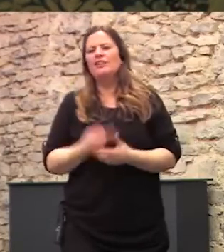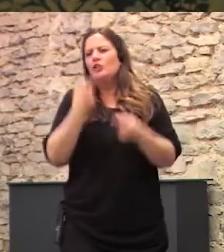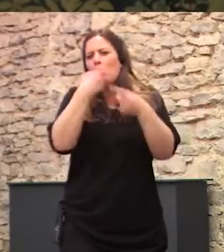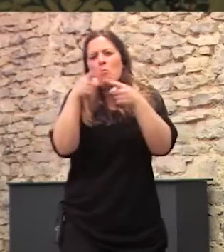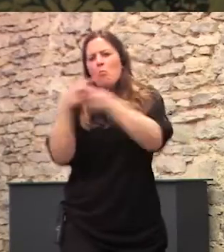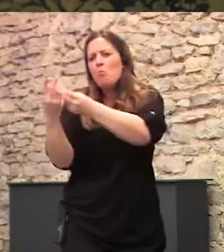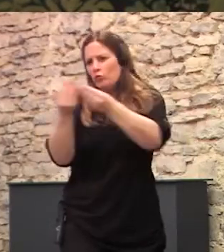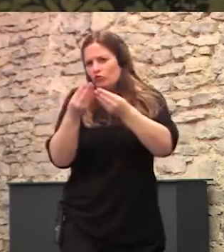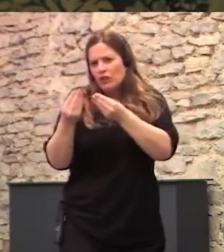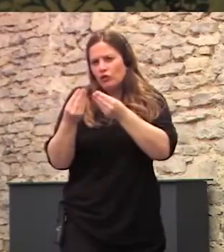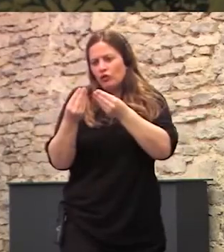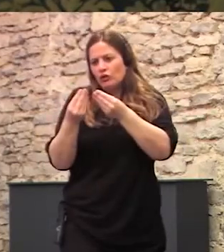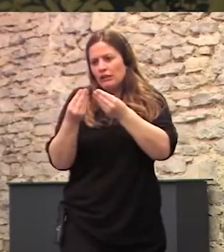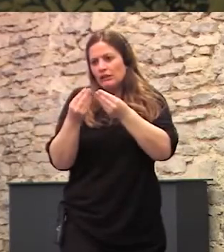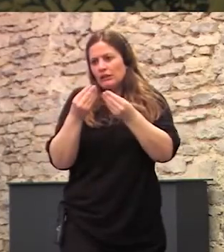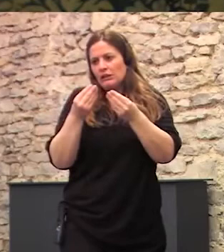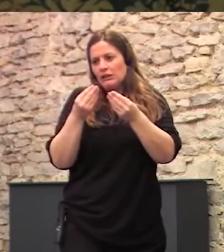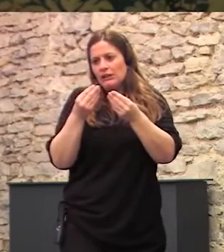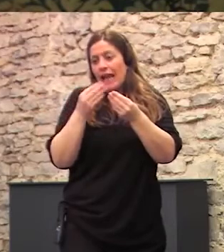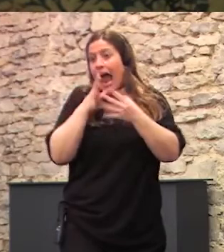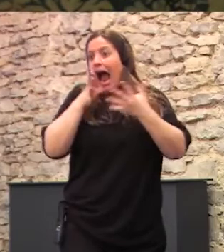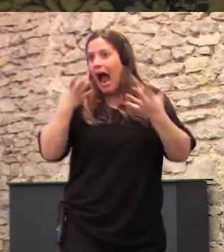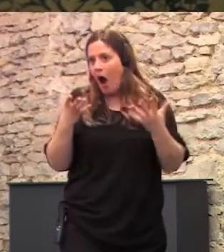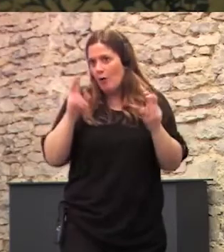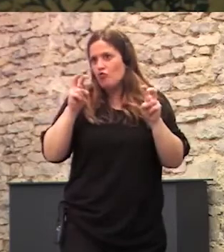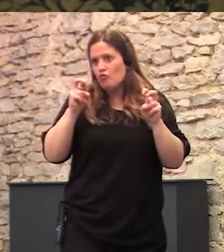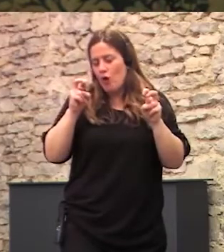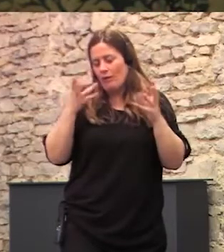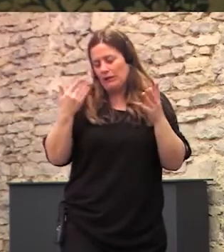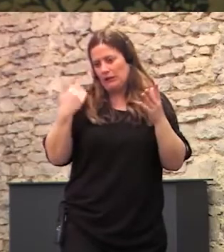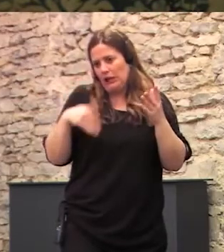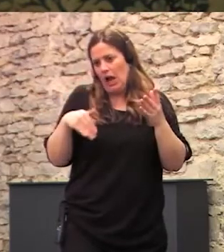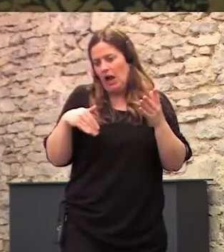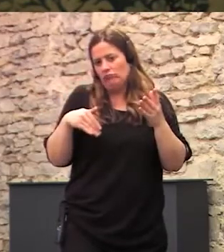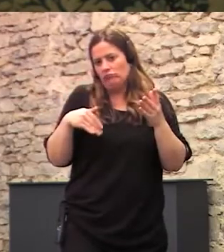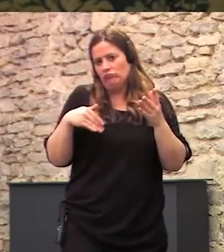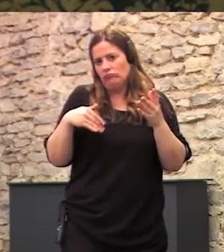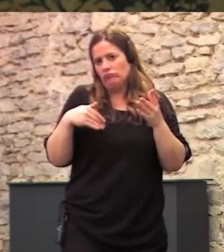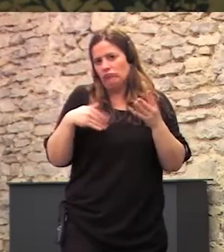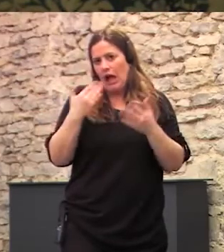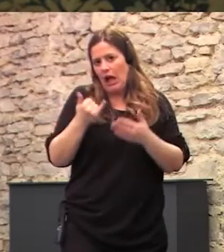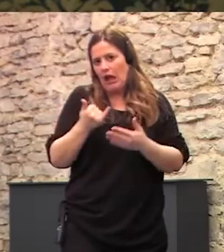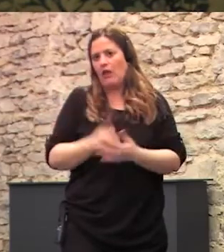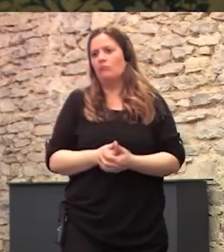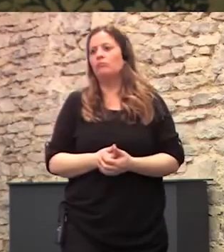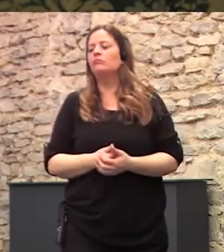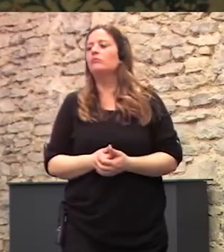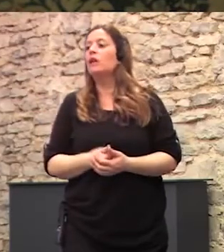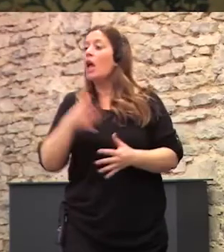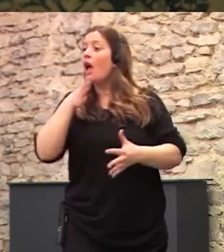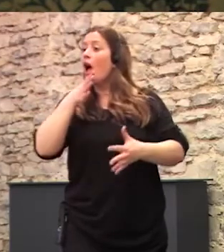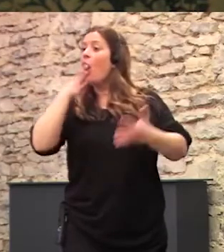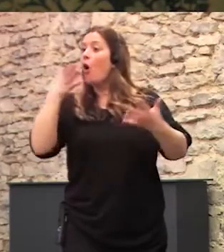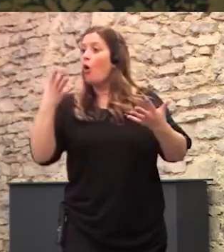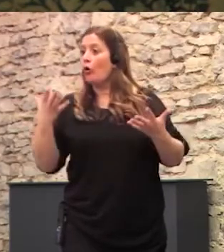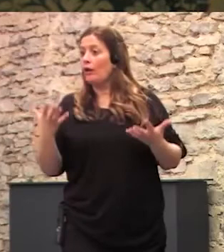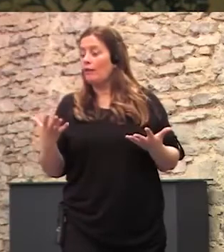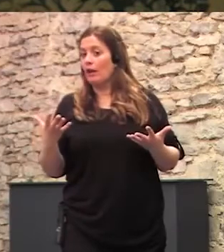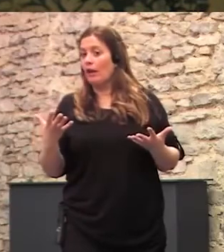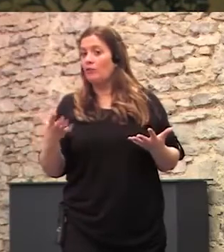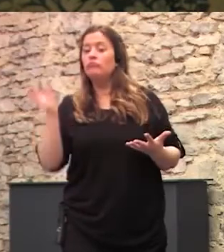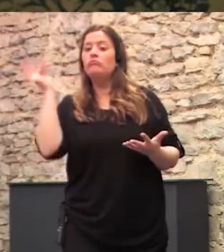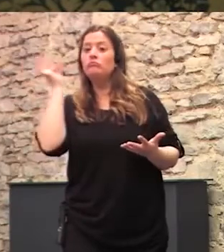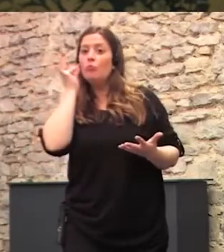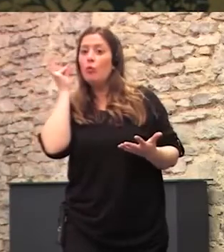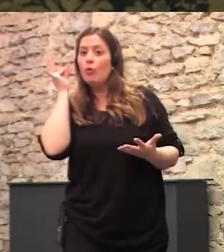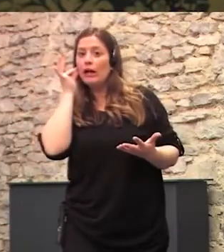¿eh?, que se establecen en este momento. Bien, hoy en día tanto las mujeres que trabajan